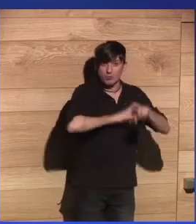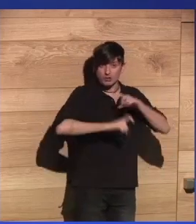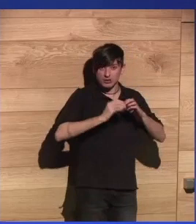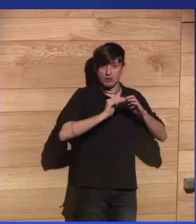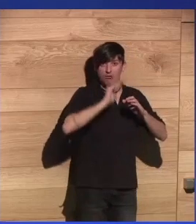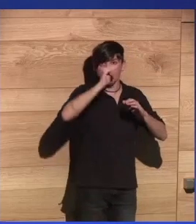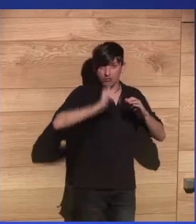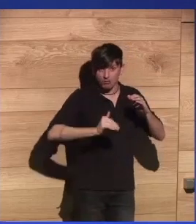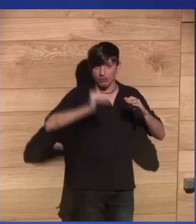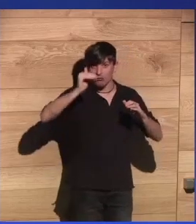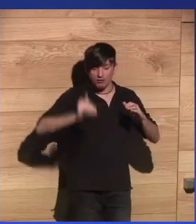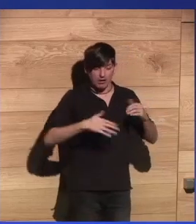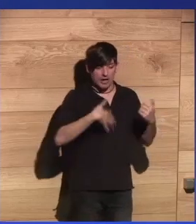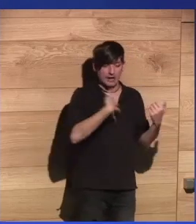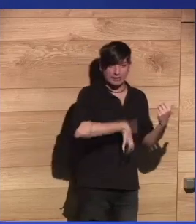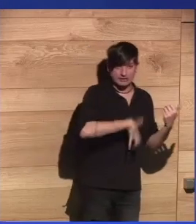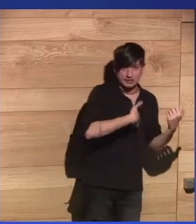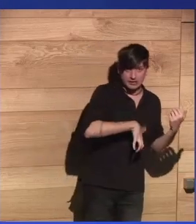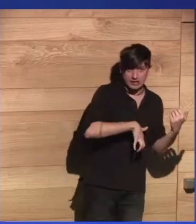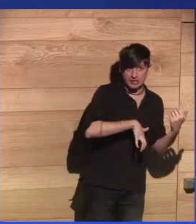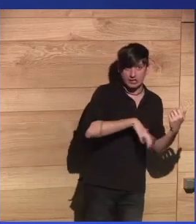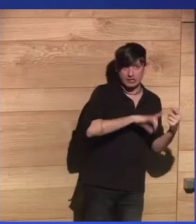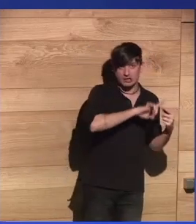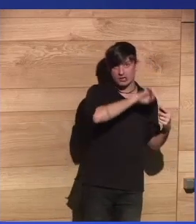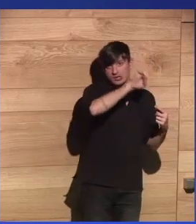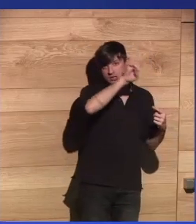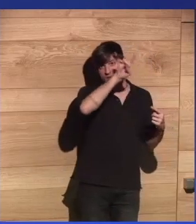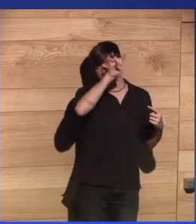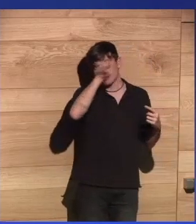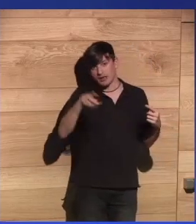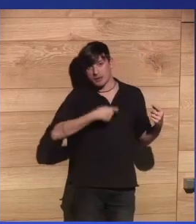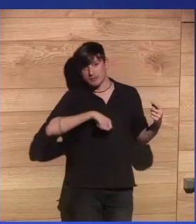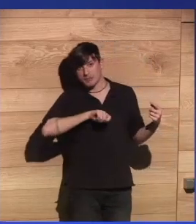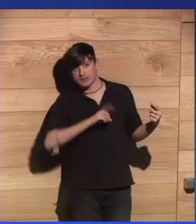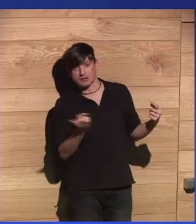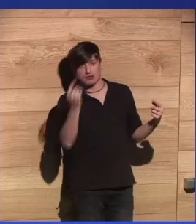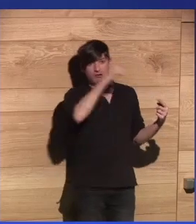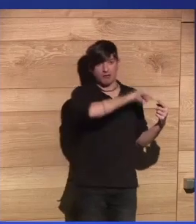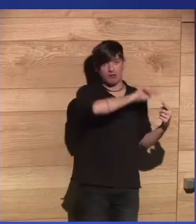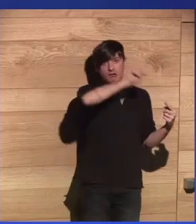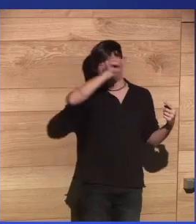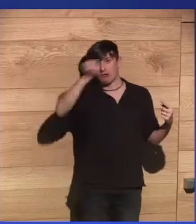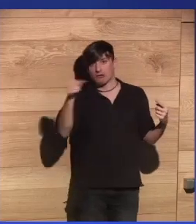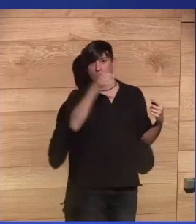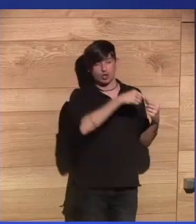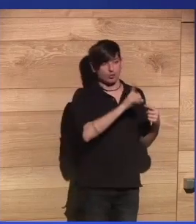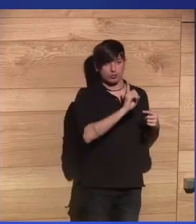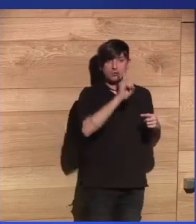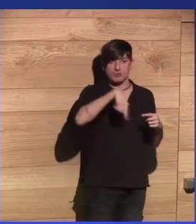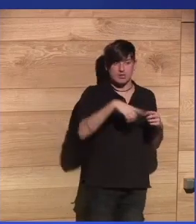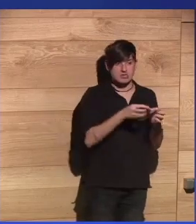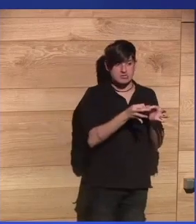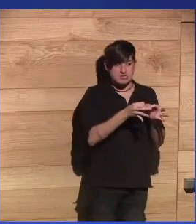en grandes distancias entre Argentina y España de repente, sino también en las distancias más cortas. Hay